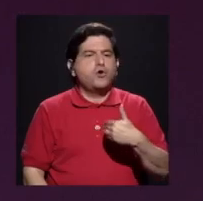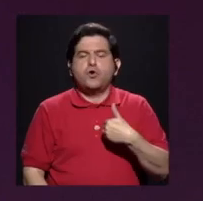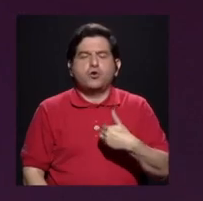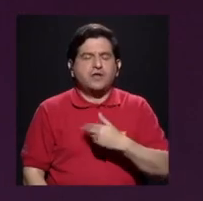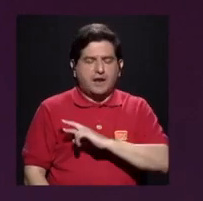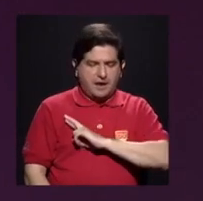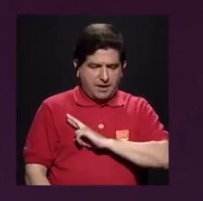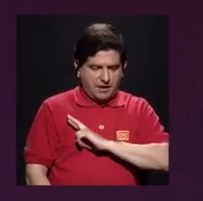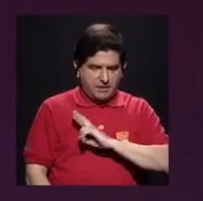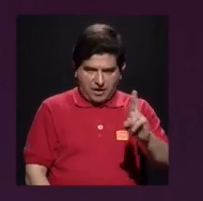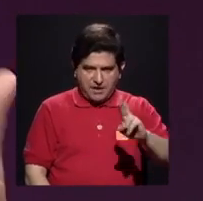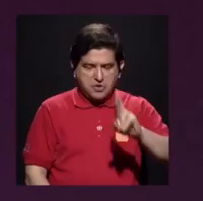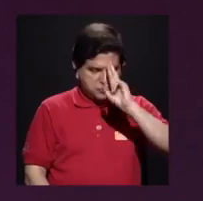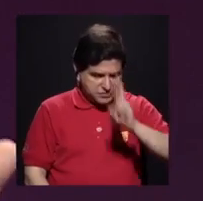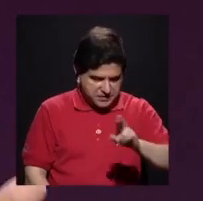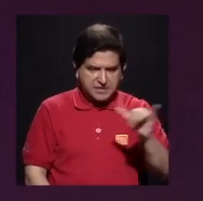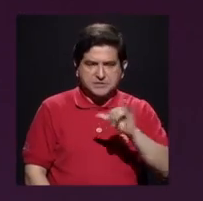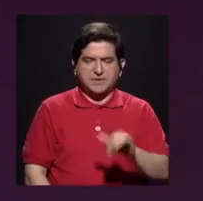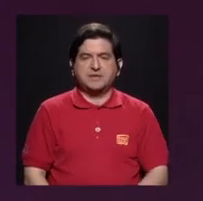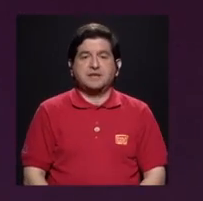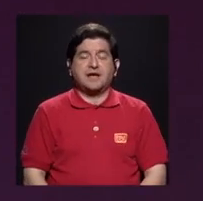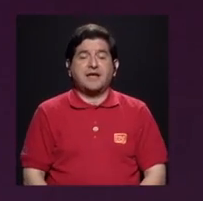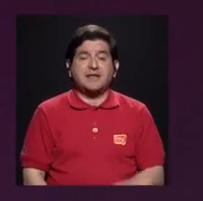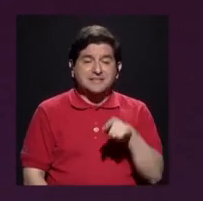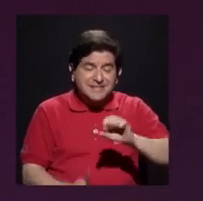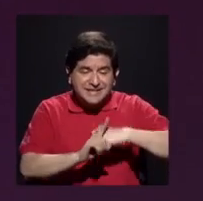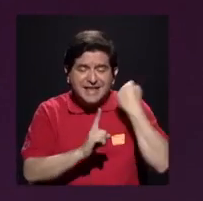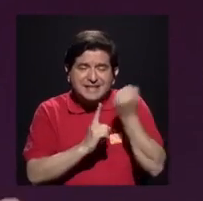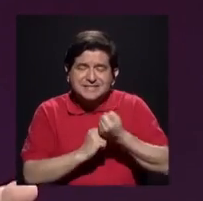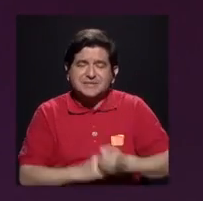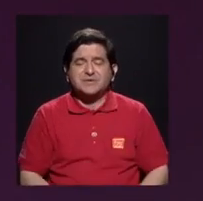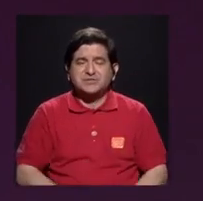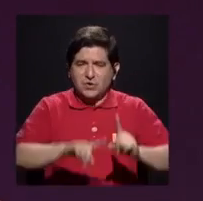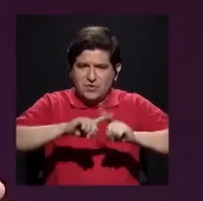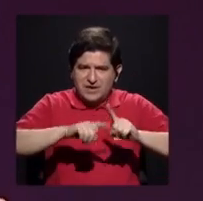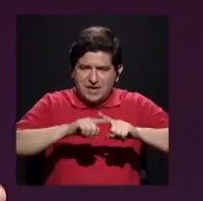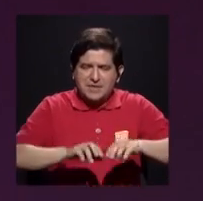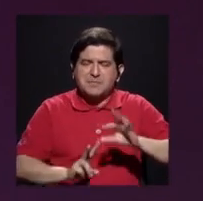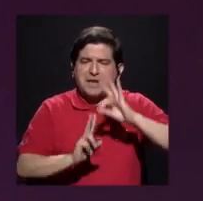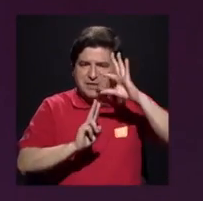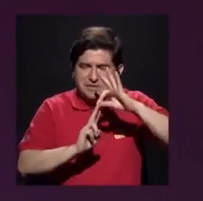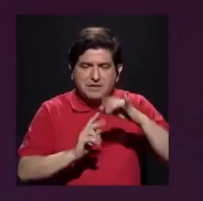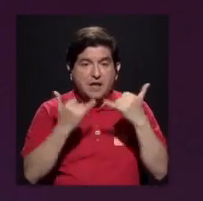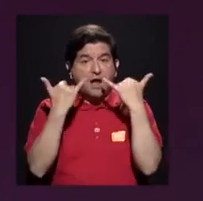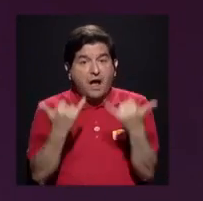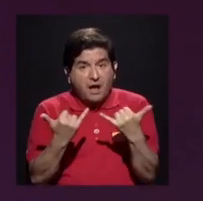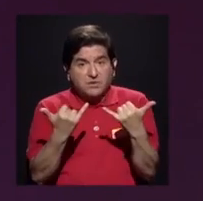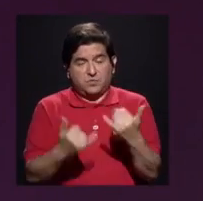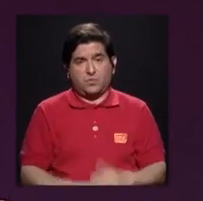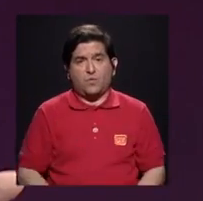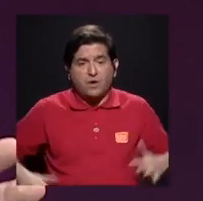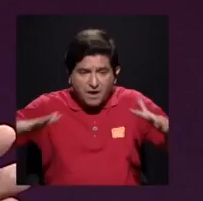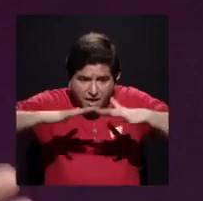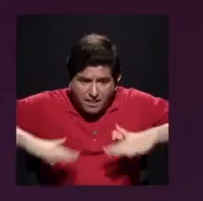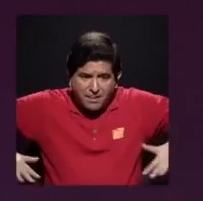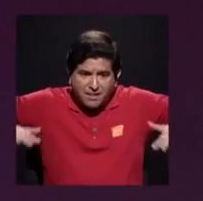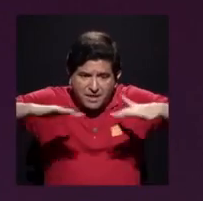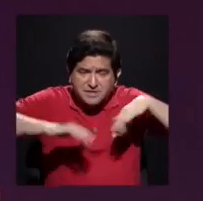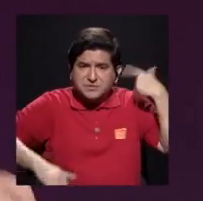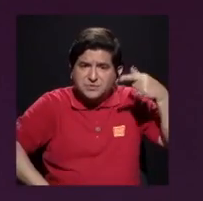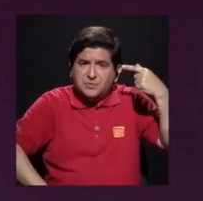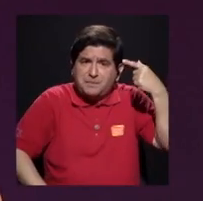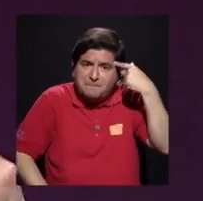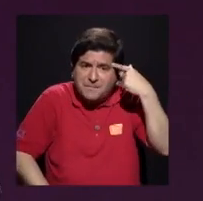opción religiosa entonces es una condición de posibilidad no es como en el actualmente se le está el espacio del